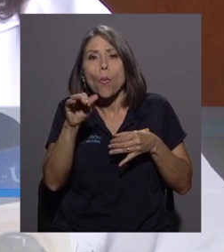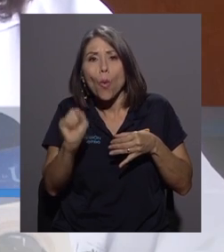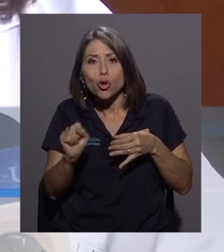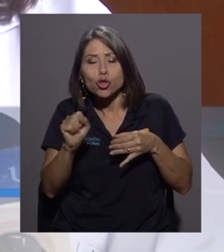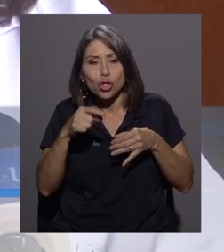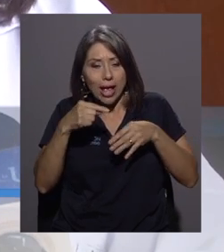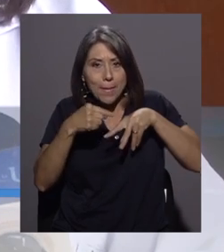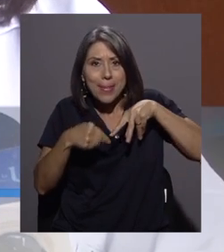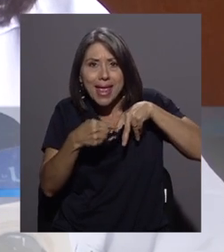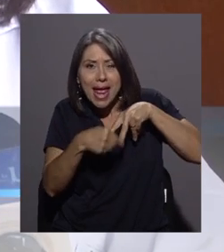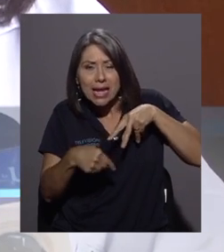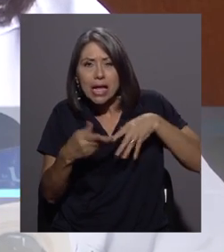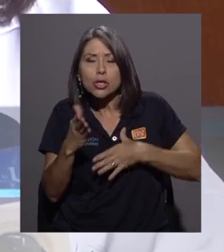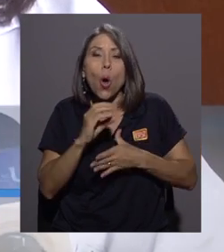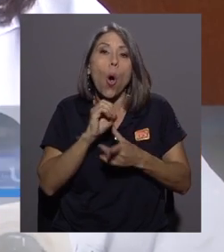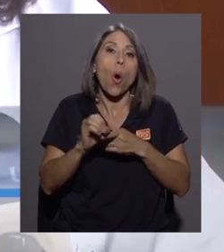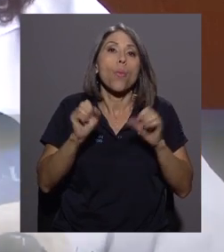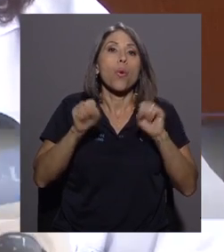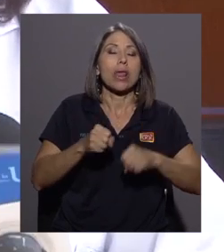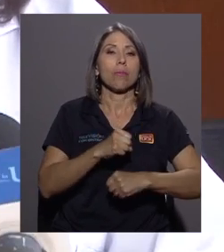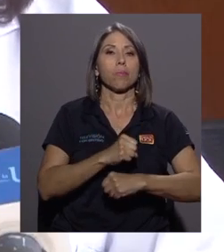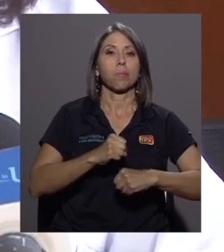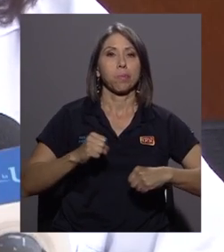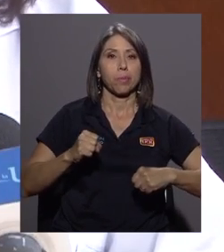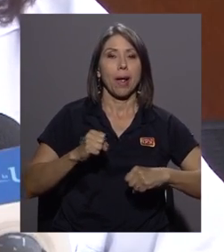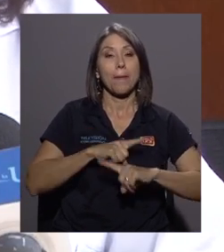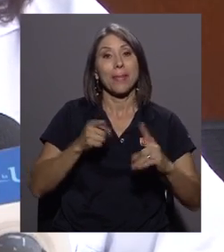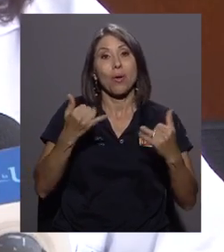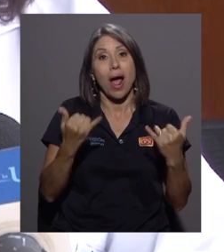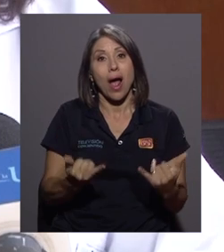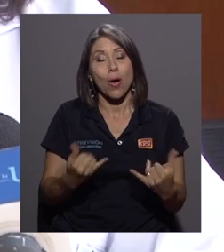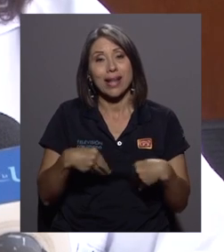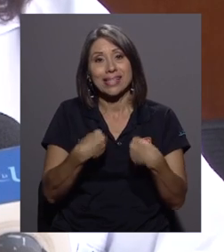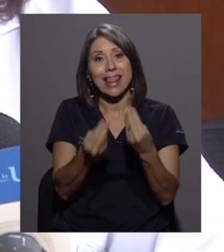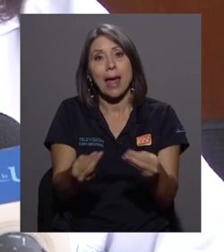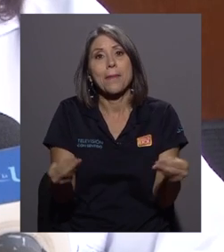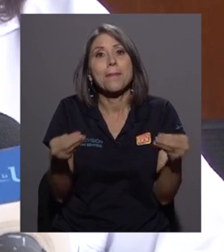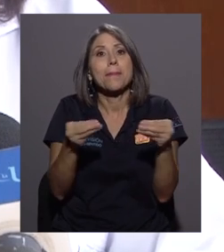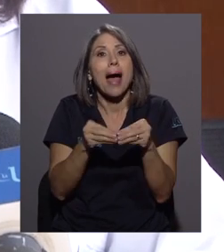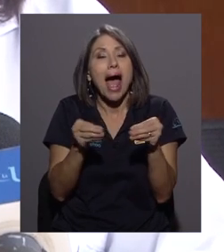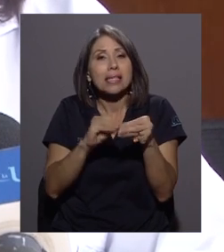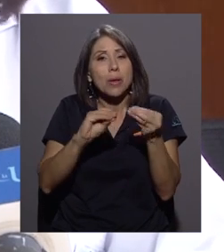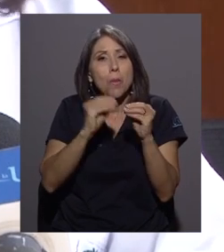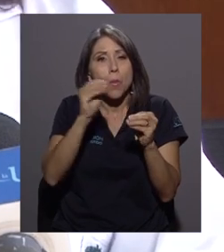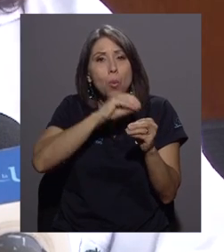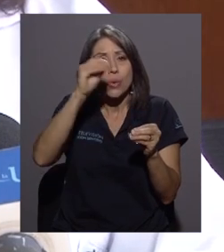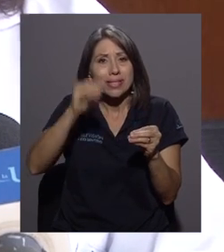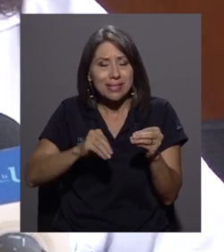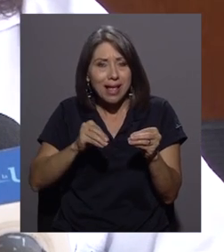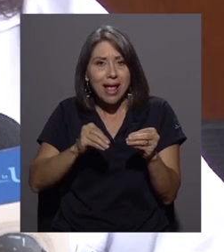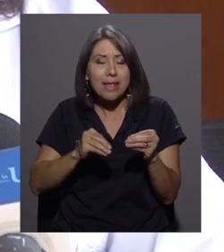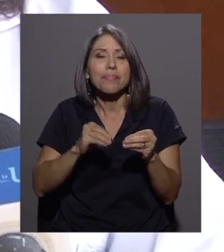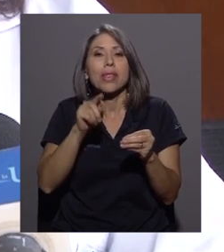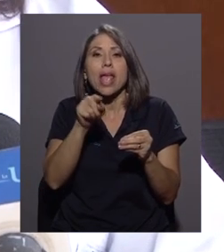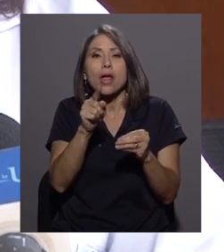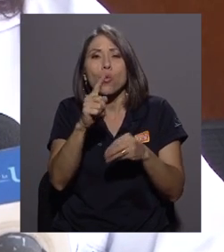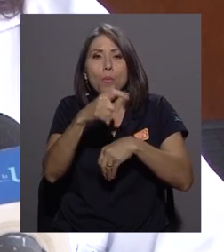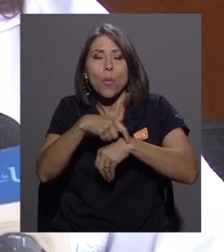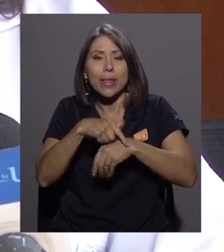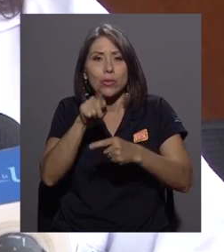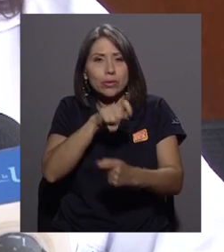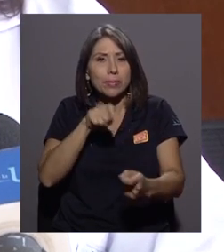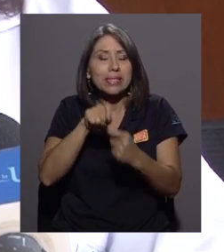peso. En este caso en particular, como es una dosis mayor la que se da en un momento específico, sobre todo el riesgo